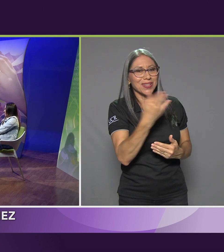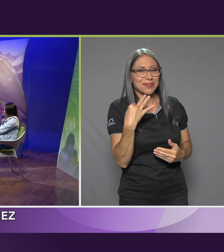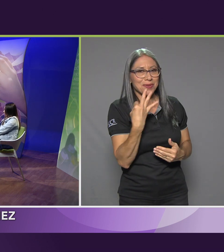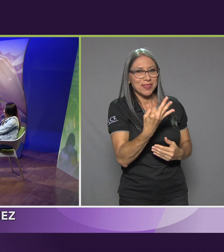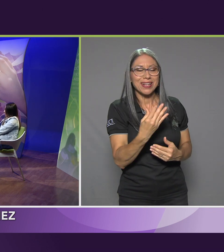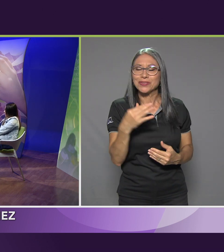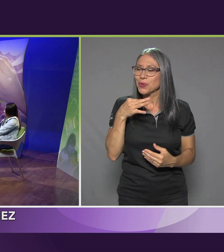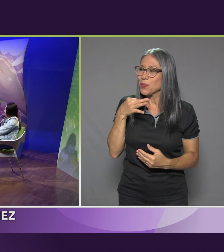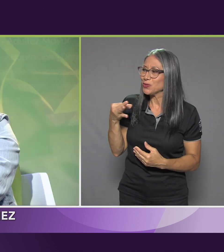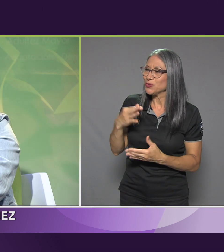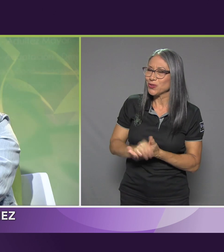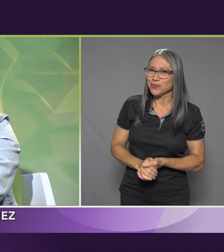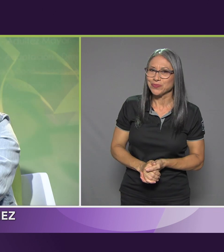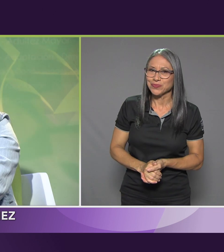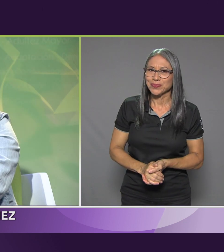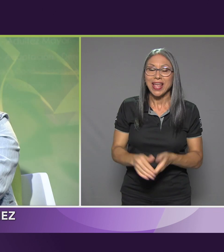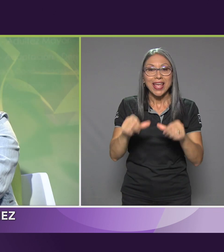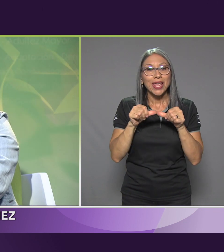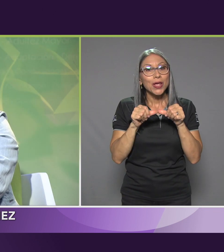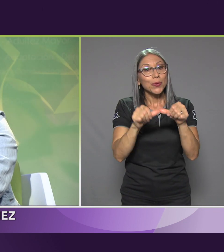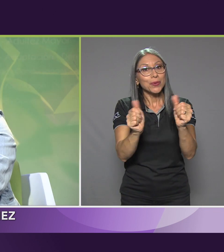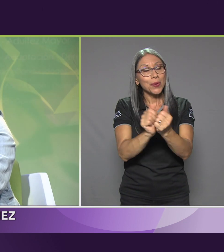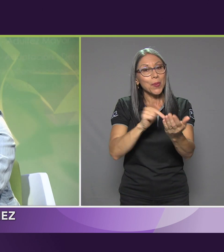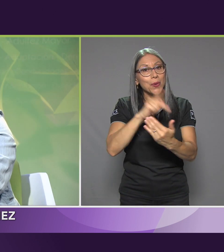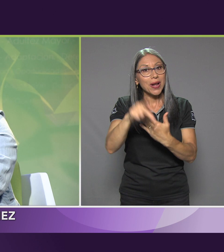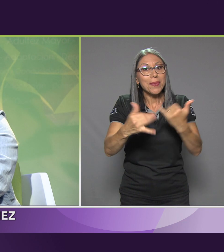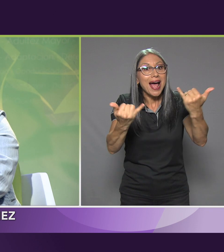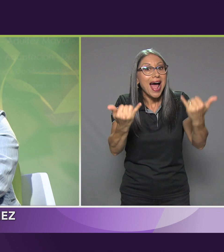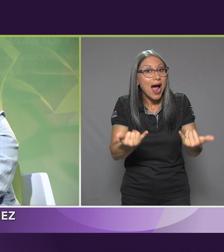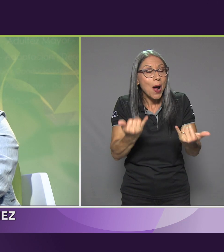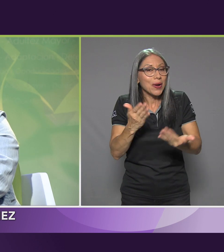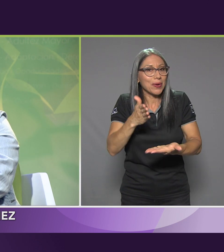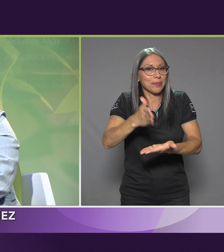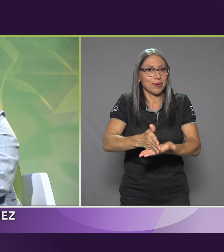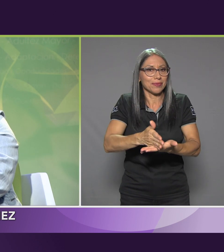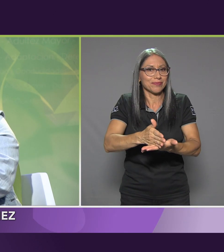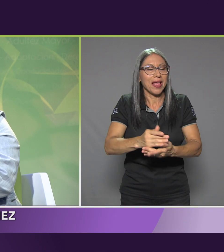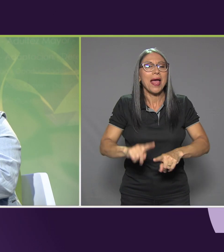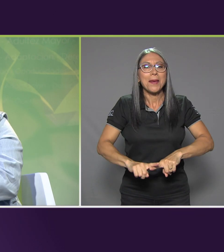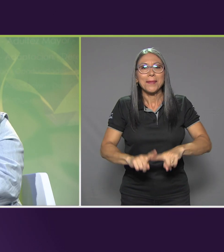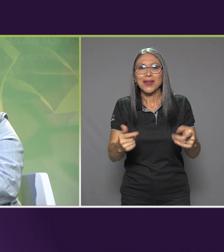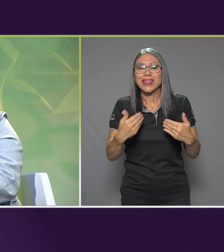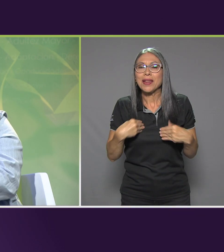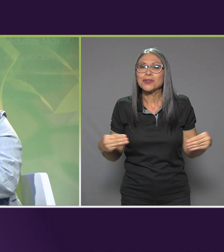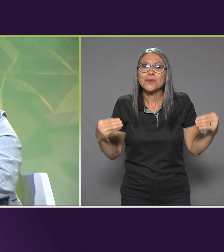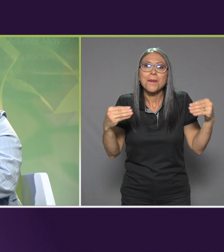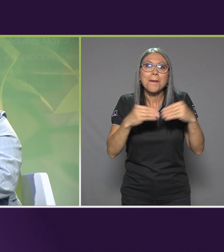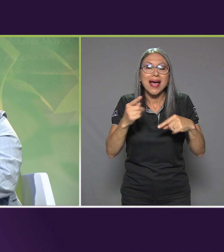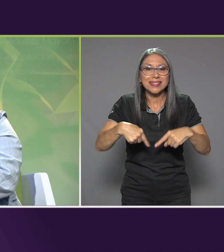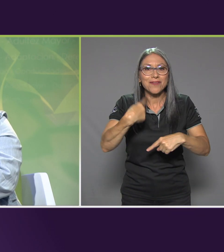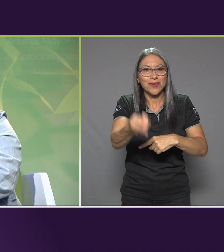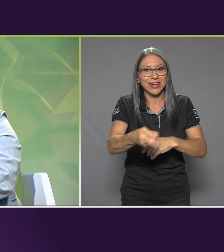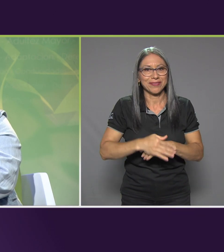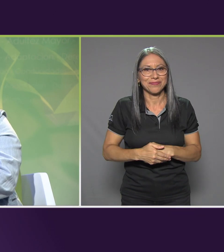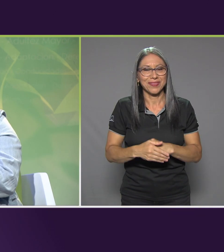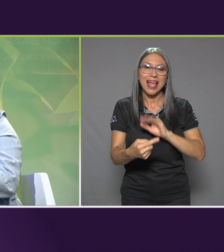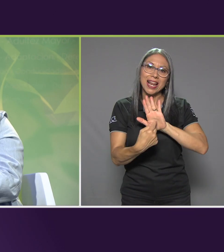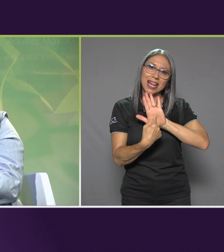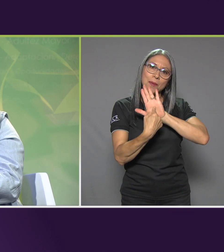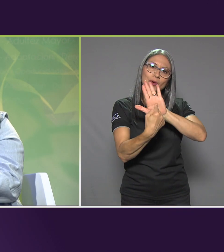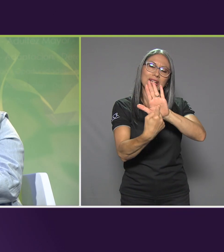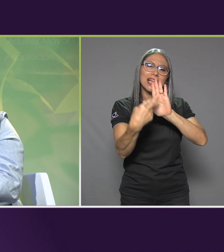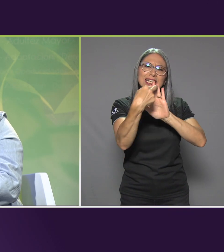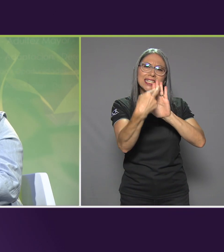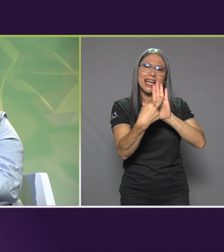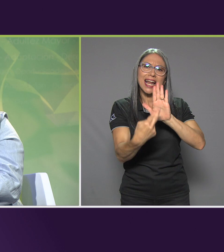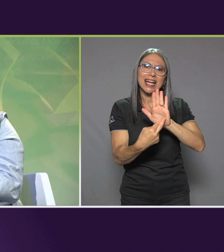Gracias a ustedes por invitarnos. Con mucho gusto. Y continuamos con el programa. Ahora iremos a una pausa, pero tenemos más al volver. Le